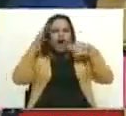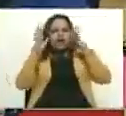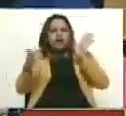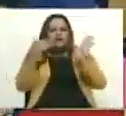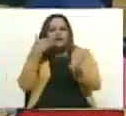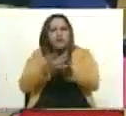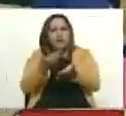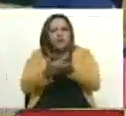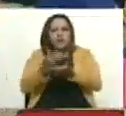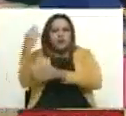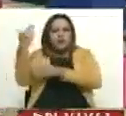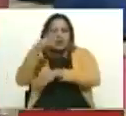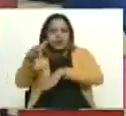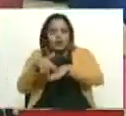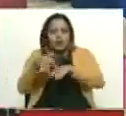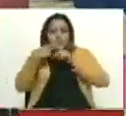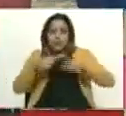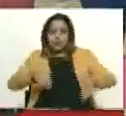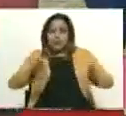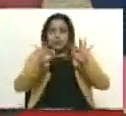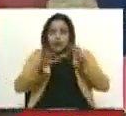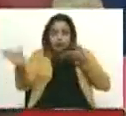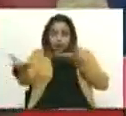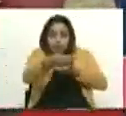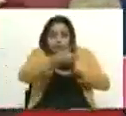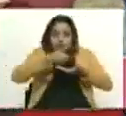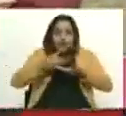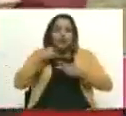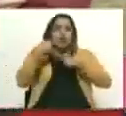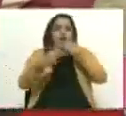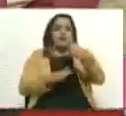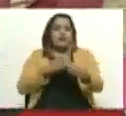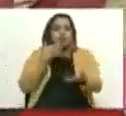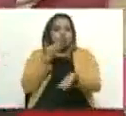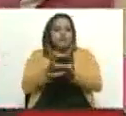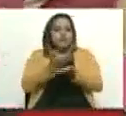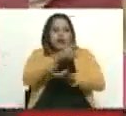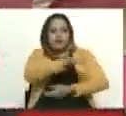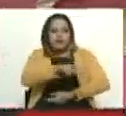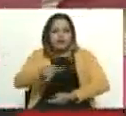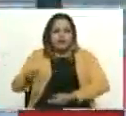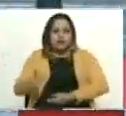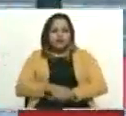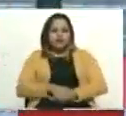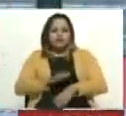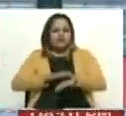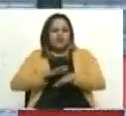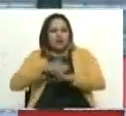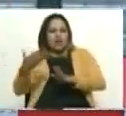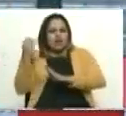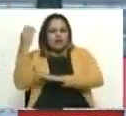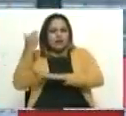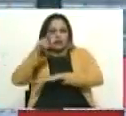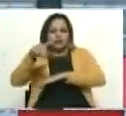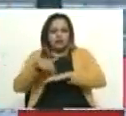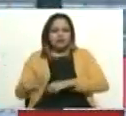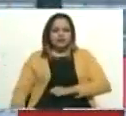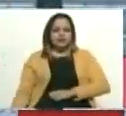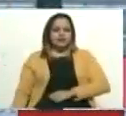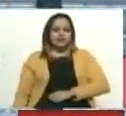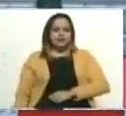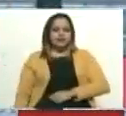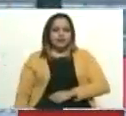en la Asamblea Nacional, pero principalmente recogiendo la voz y las propuestas de la gente para la Asamblea Nacional. Y hay